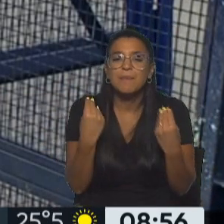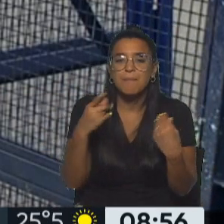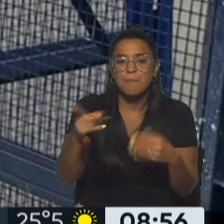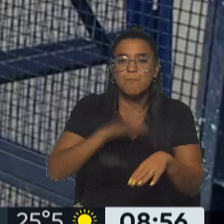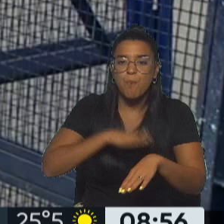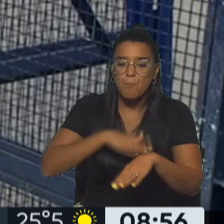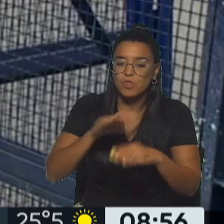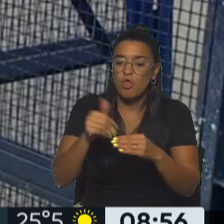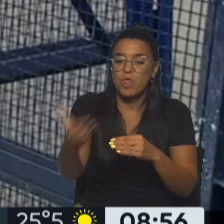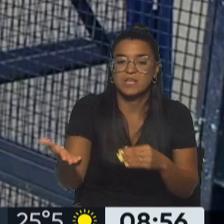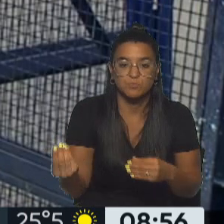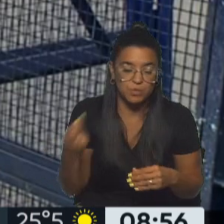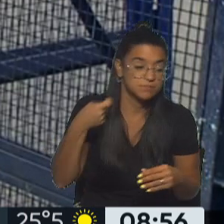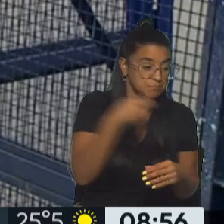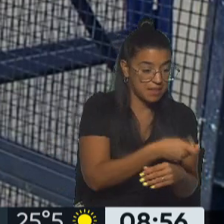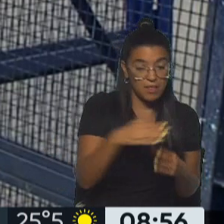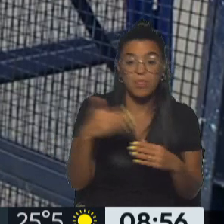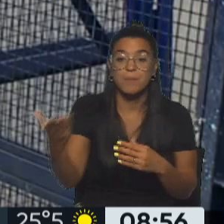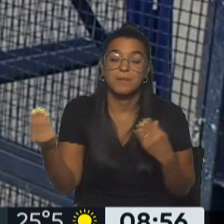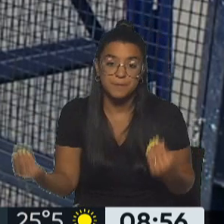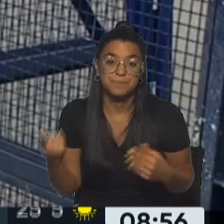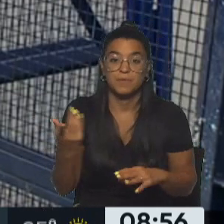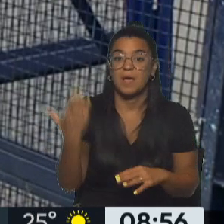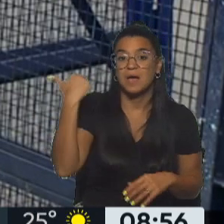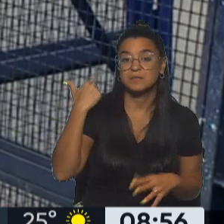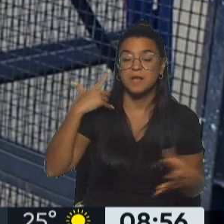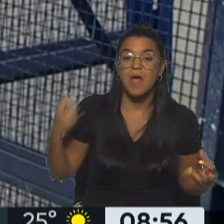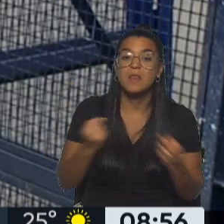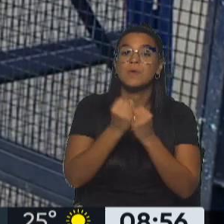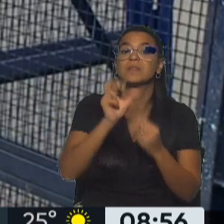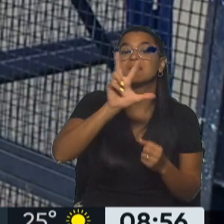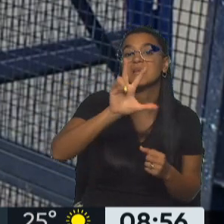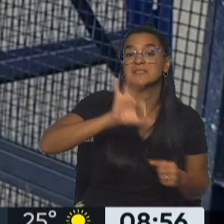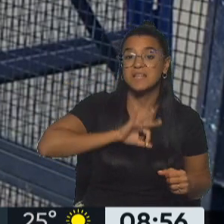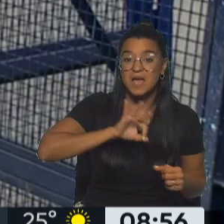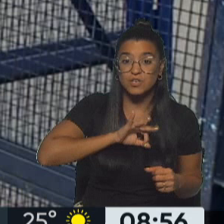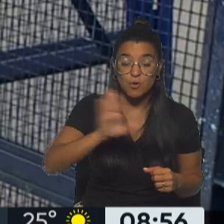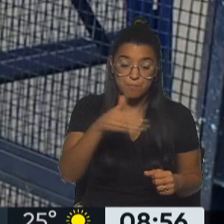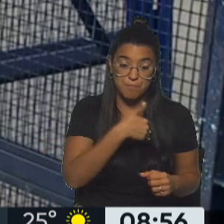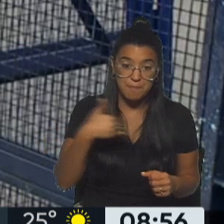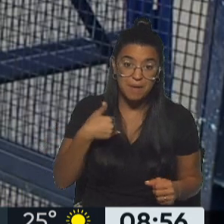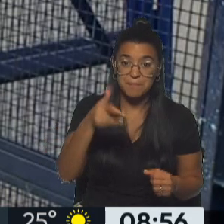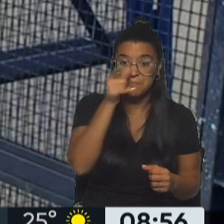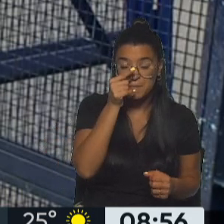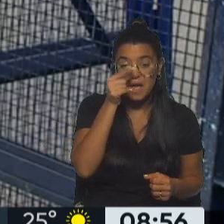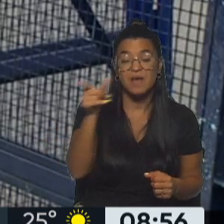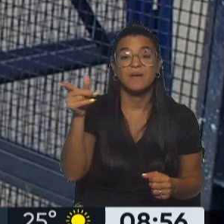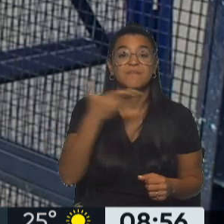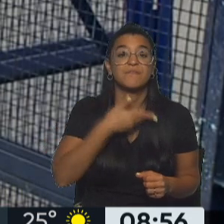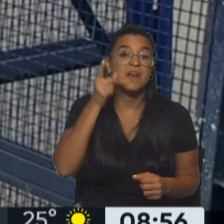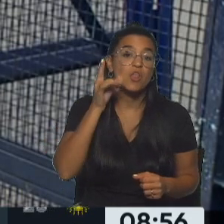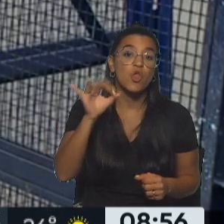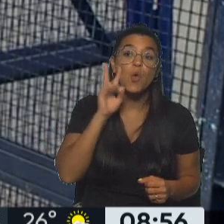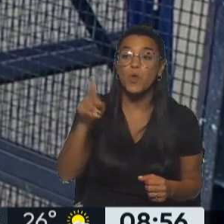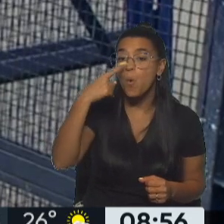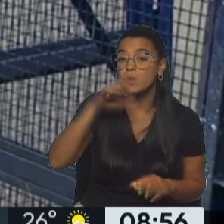momentos posteriores al crimen. Ayer se cumplieron 3 años de que la mamá y el papá de Fernando lo vieron con